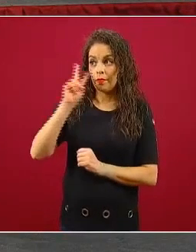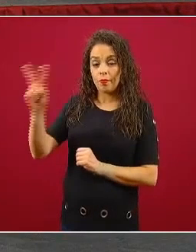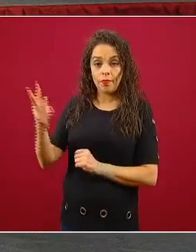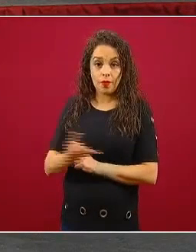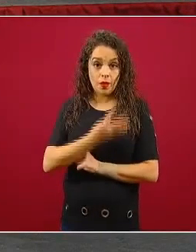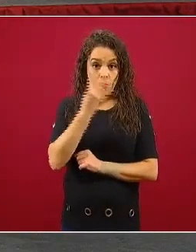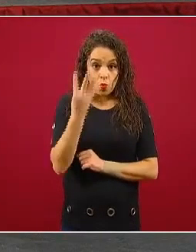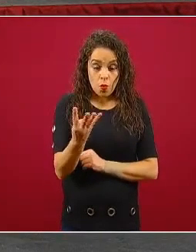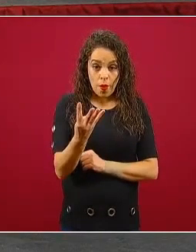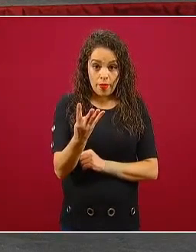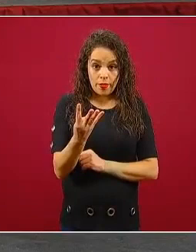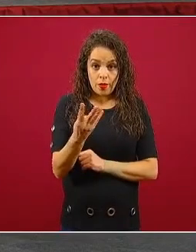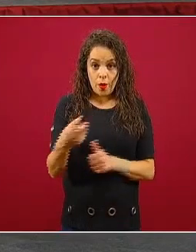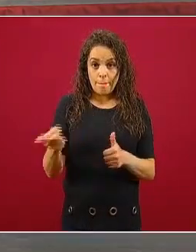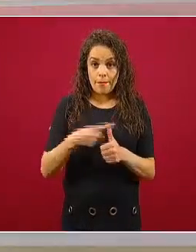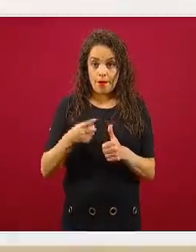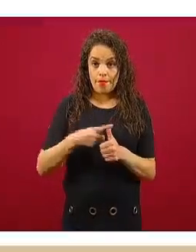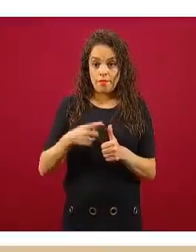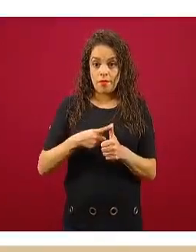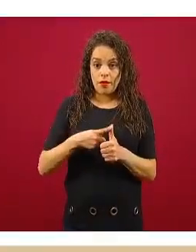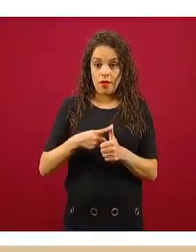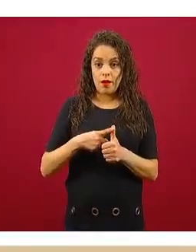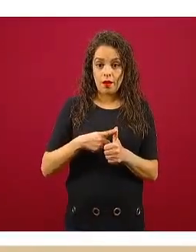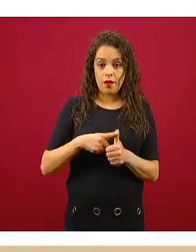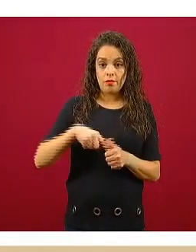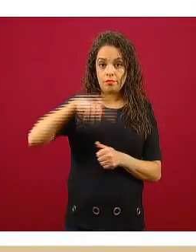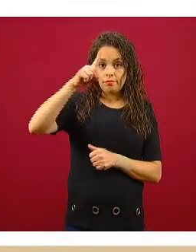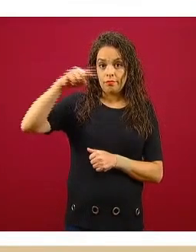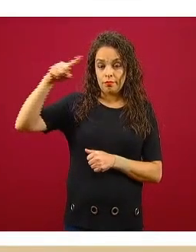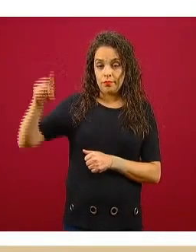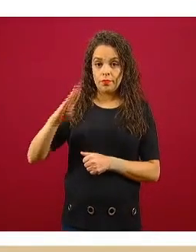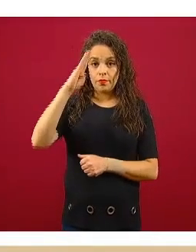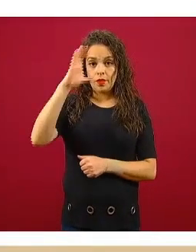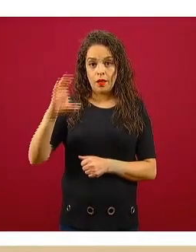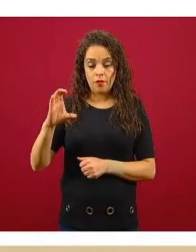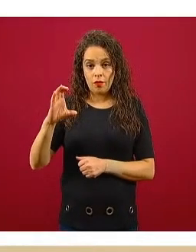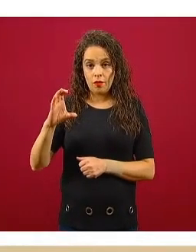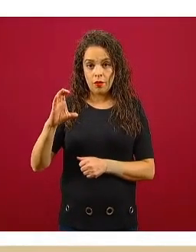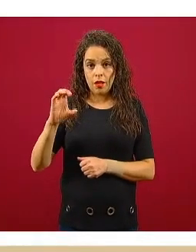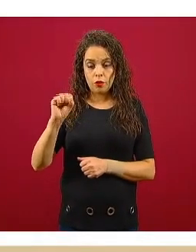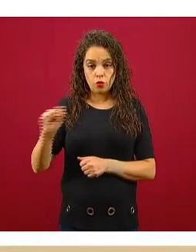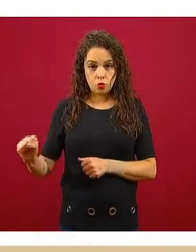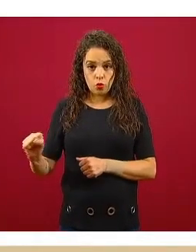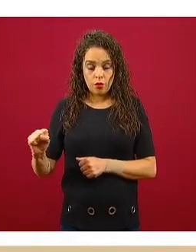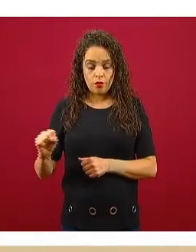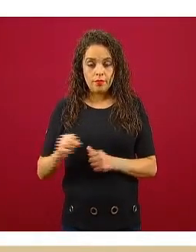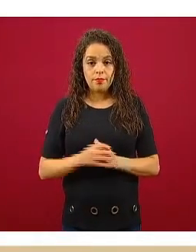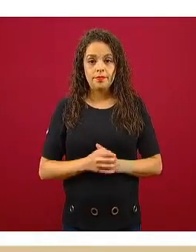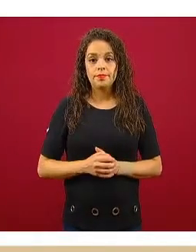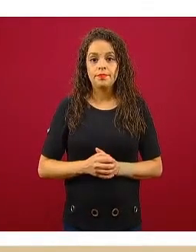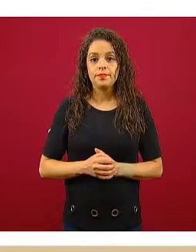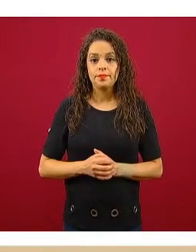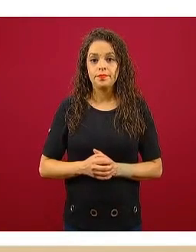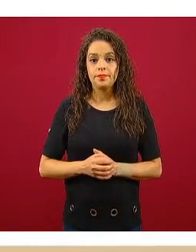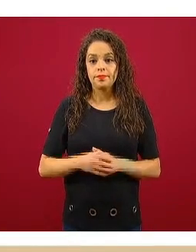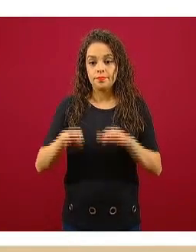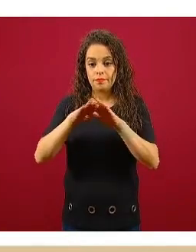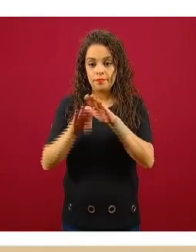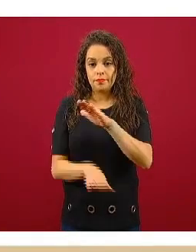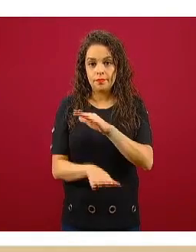4 gráficas, Baja California Sur se ha mantenido por debajo de la meta